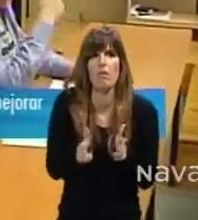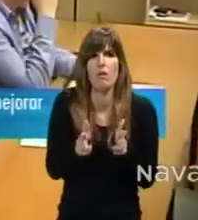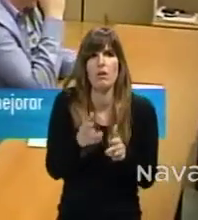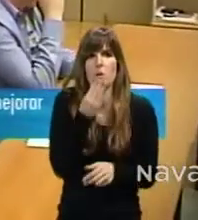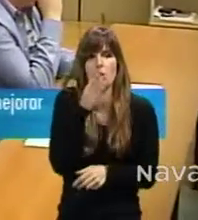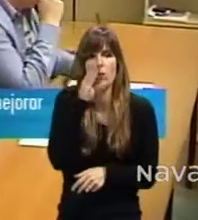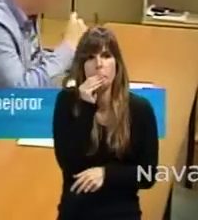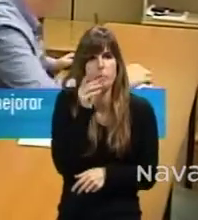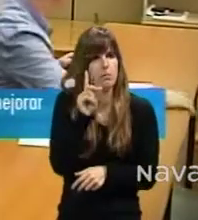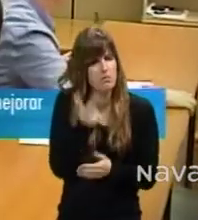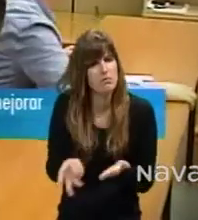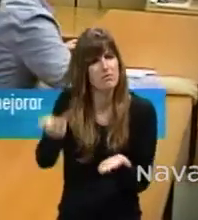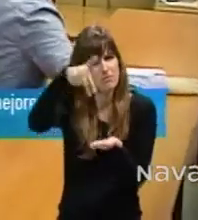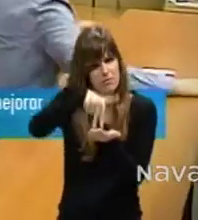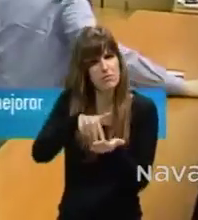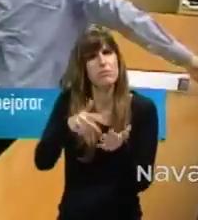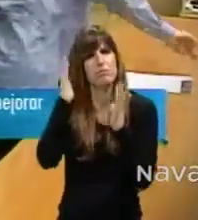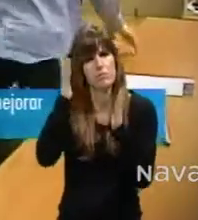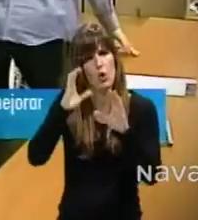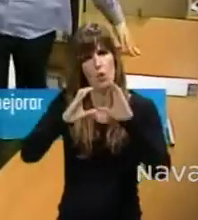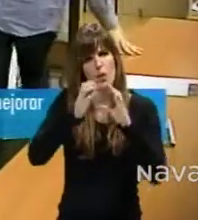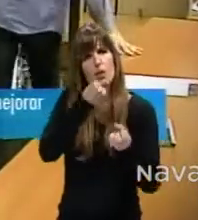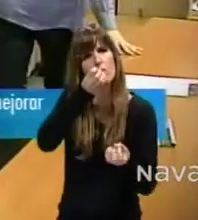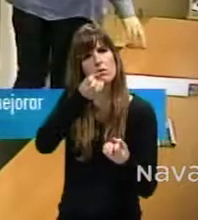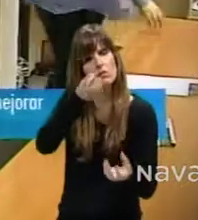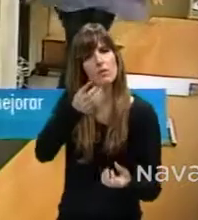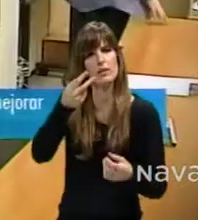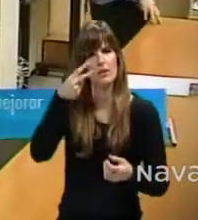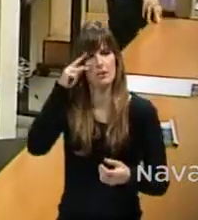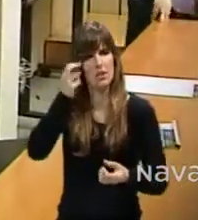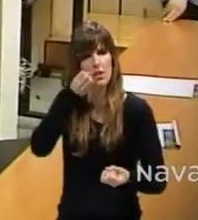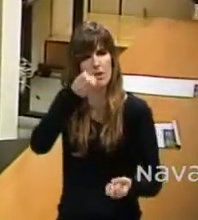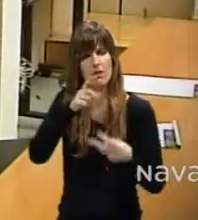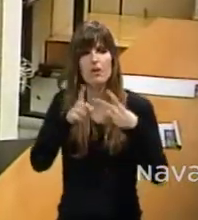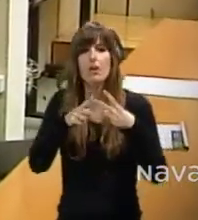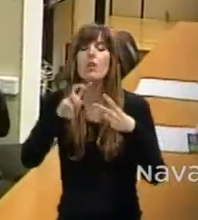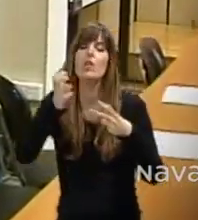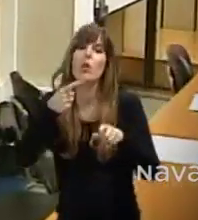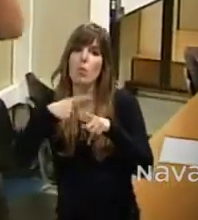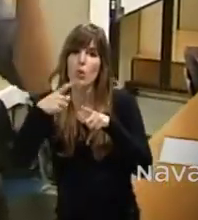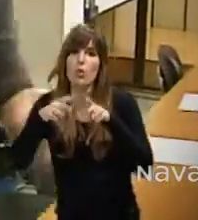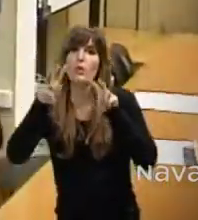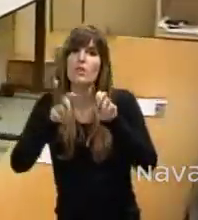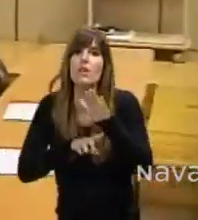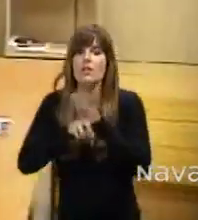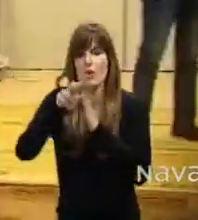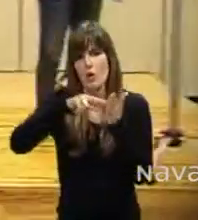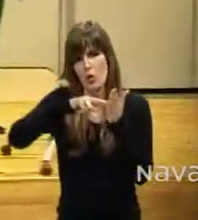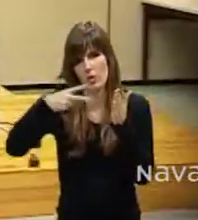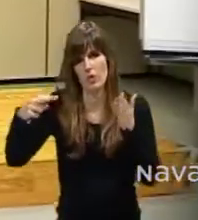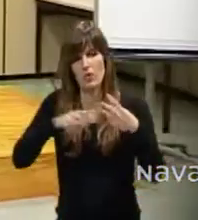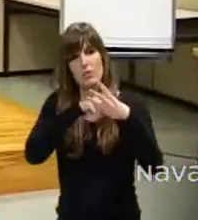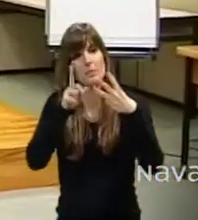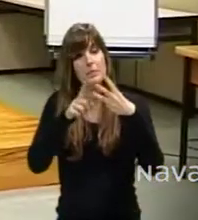todo el tema de formación de comunicación. Una segunda parte más concreta de desarrollo tecnológico de productos de cara a debate de competición y una